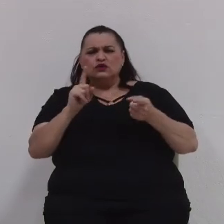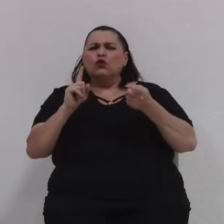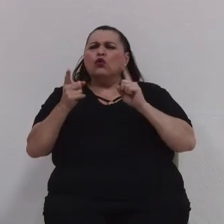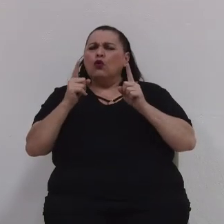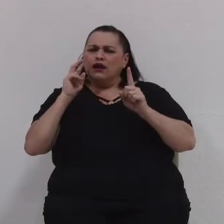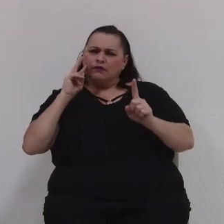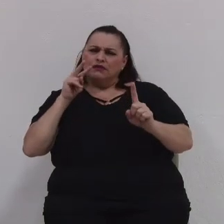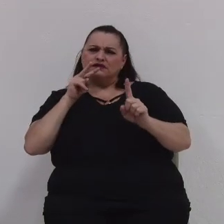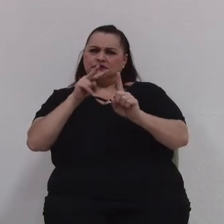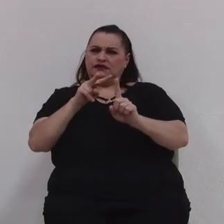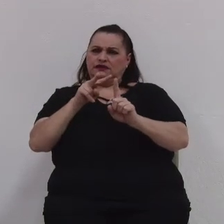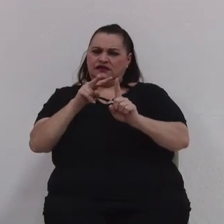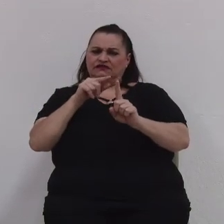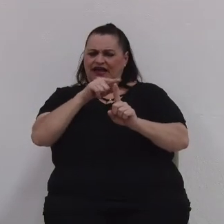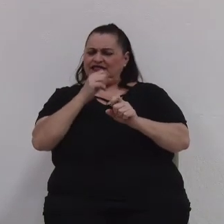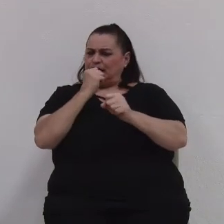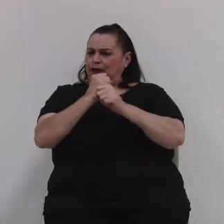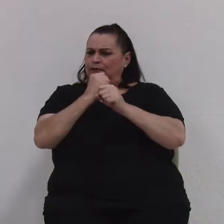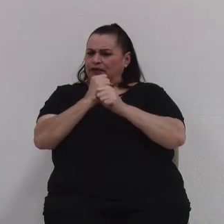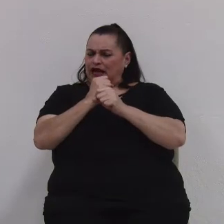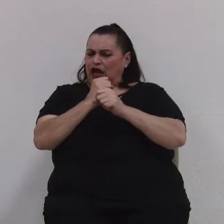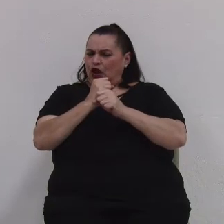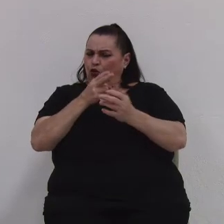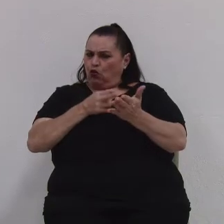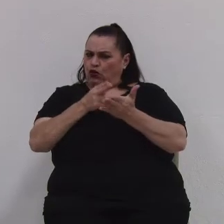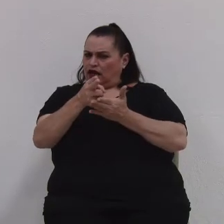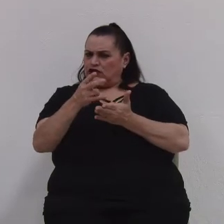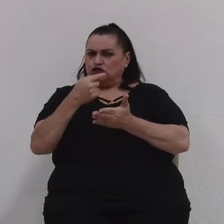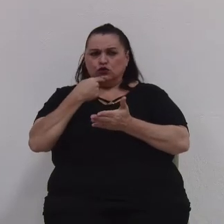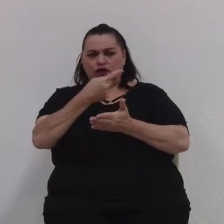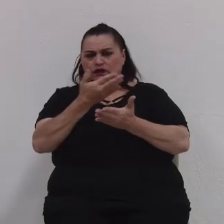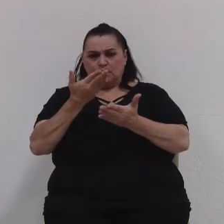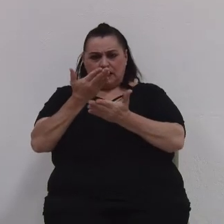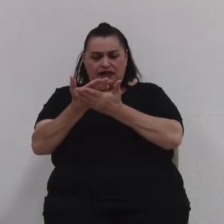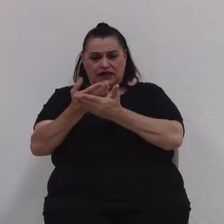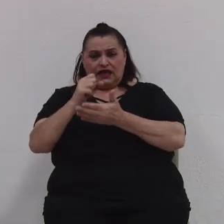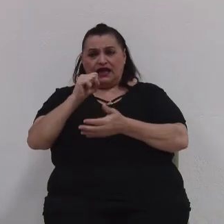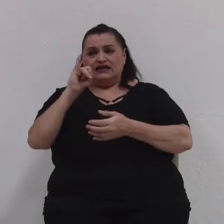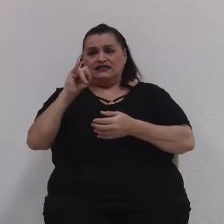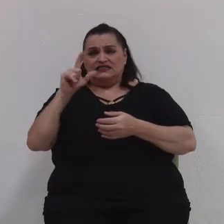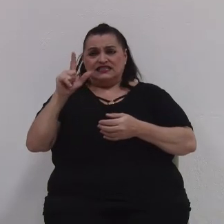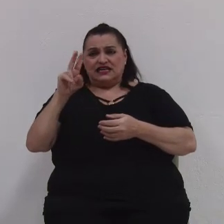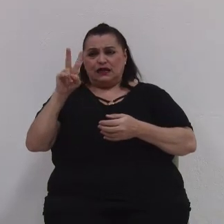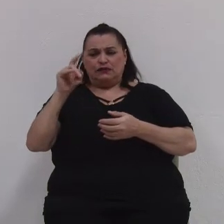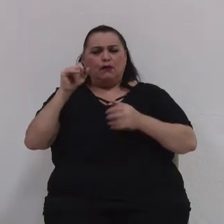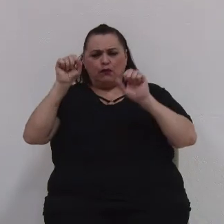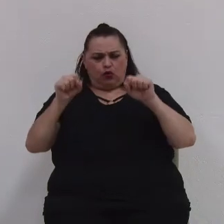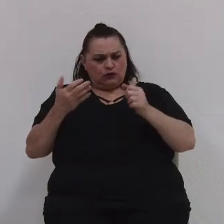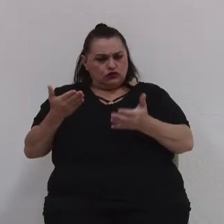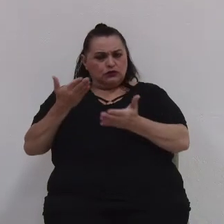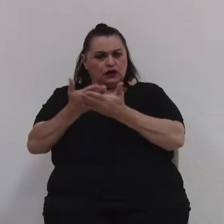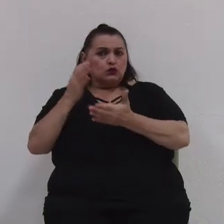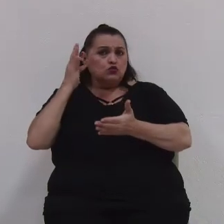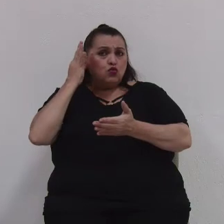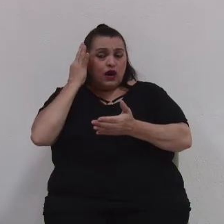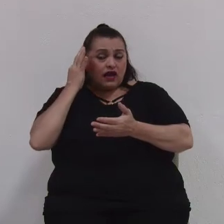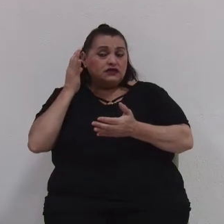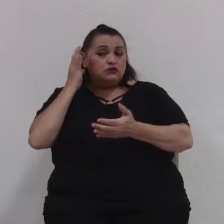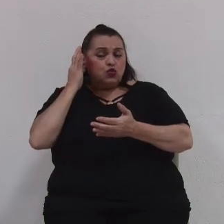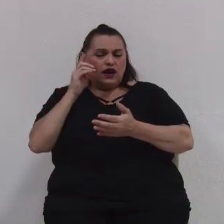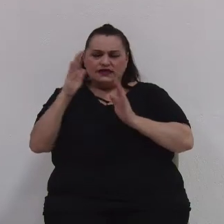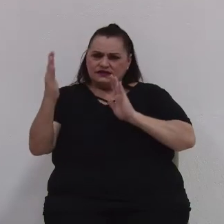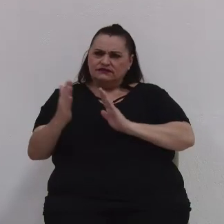perspectiva de ese empleo decente que planteó doña Silvia, que podemos plantearnos para las mujeres, entendiendo que las mujeres enfrentamos